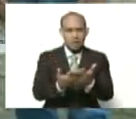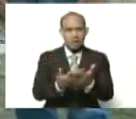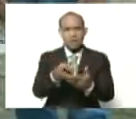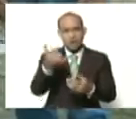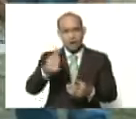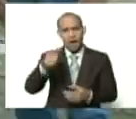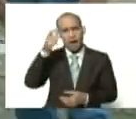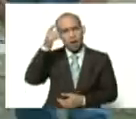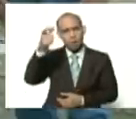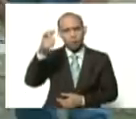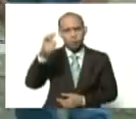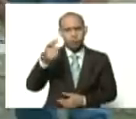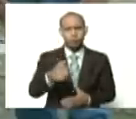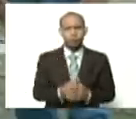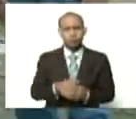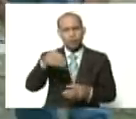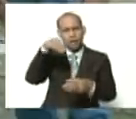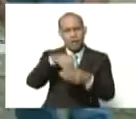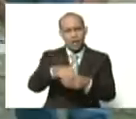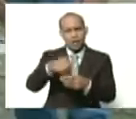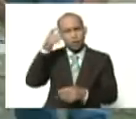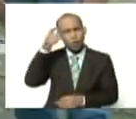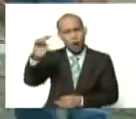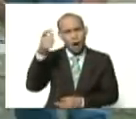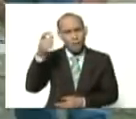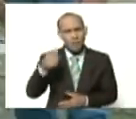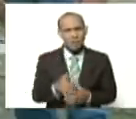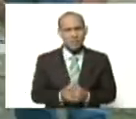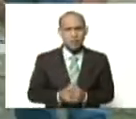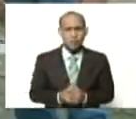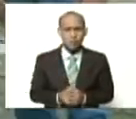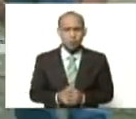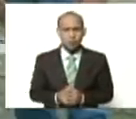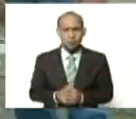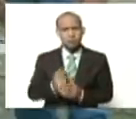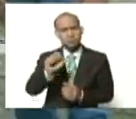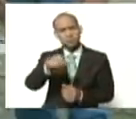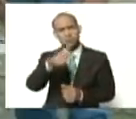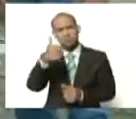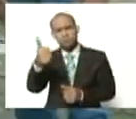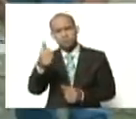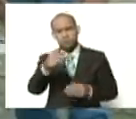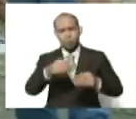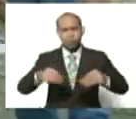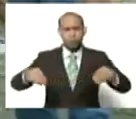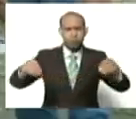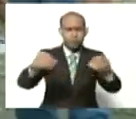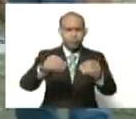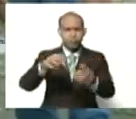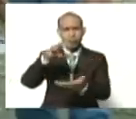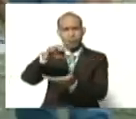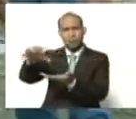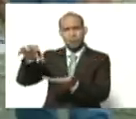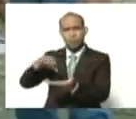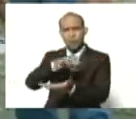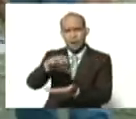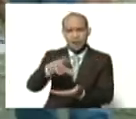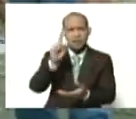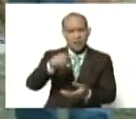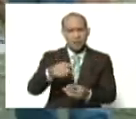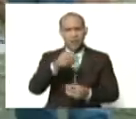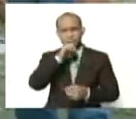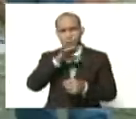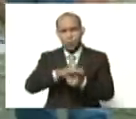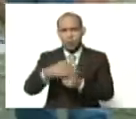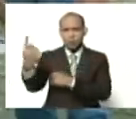pueblo campesino, con este pueblo rural, que seguramente iremos a otros territorios del país a seguir cumpliendo con esa tarea que